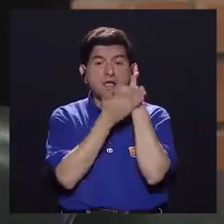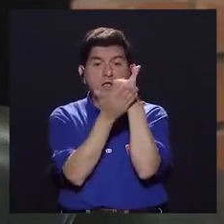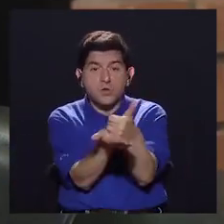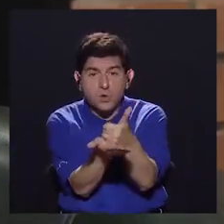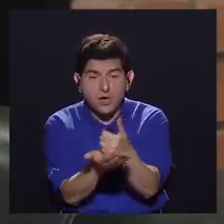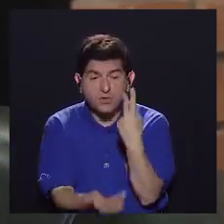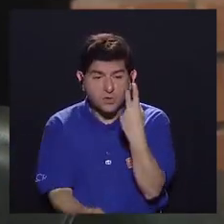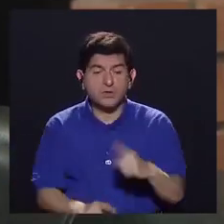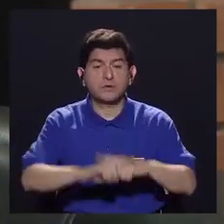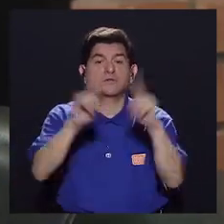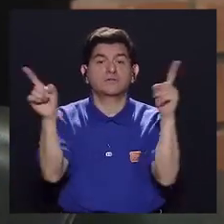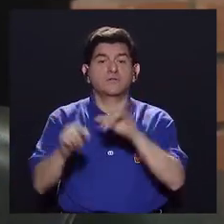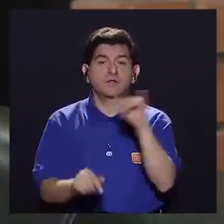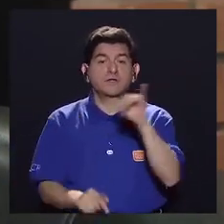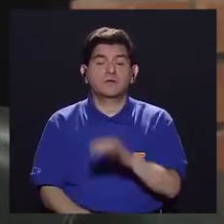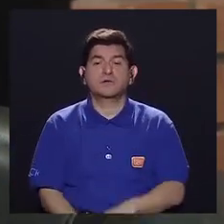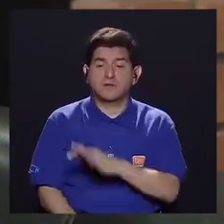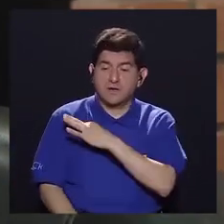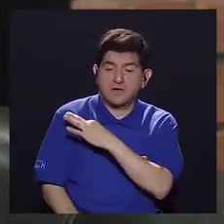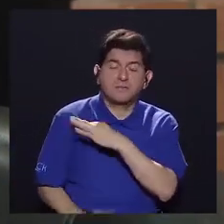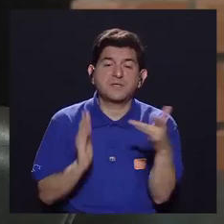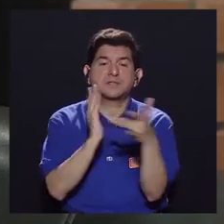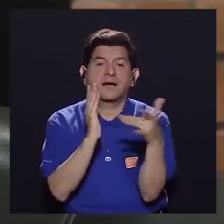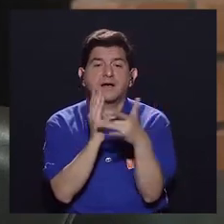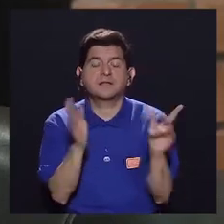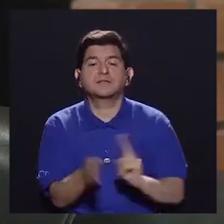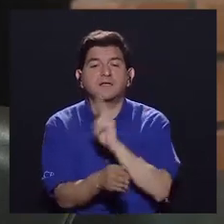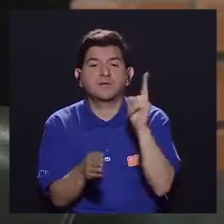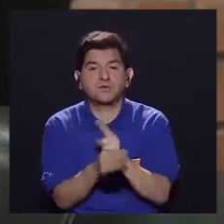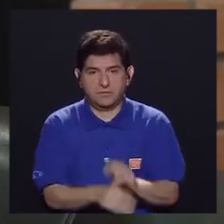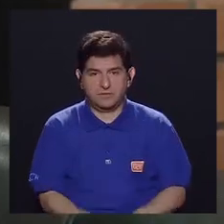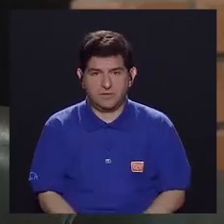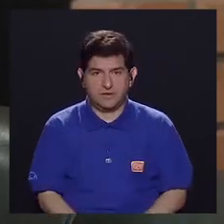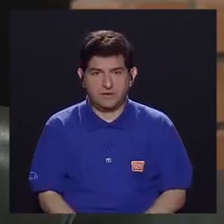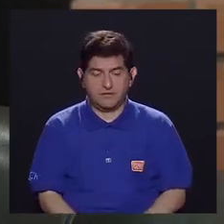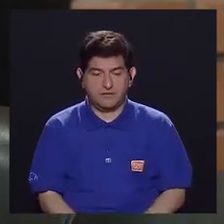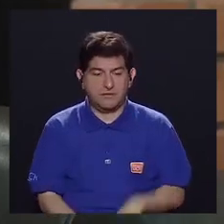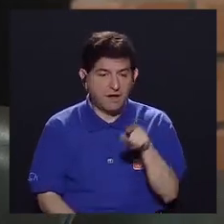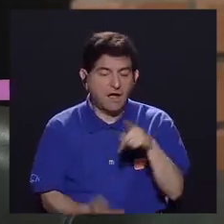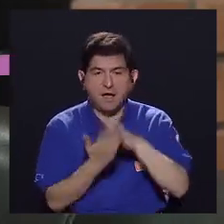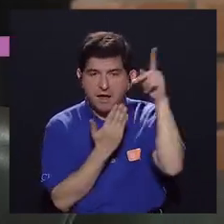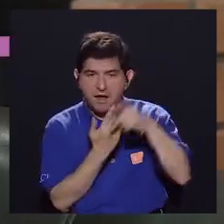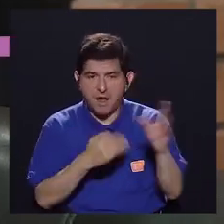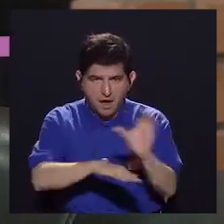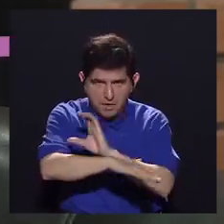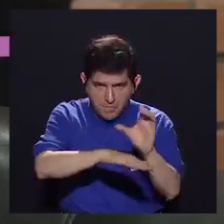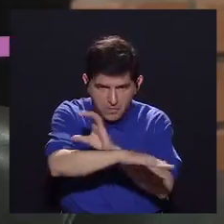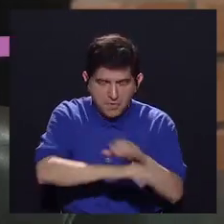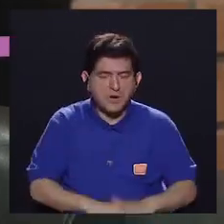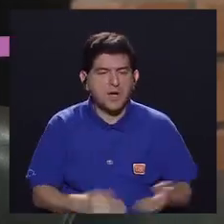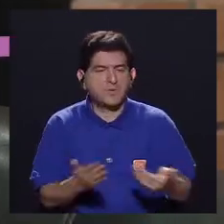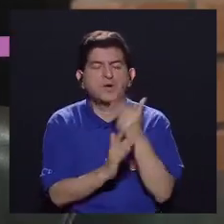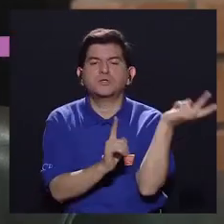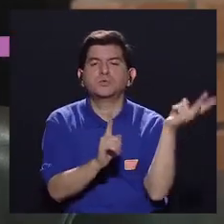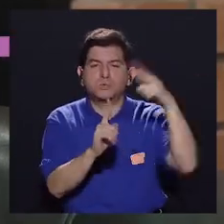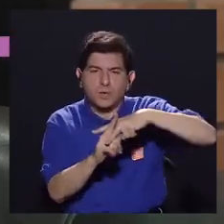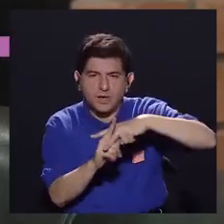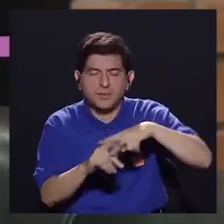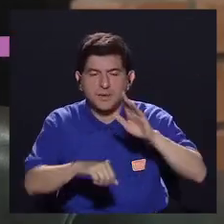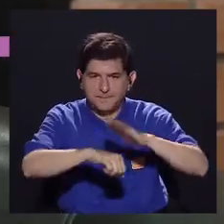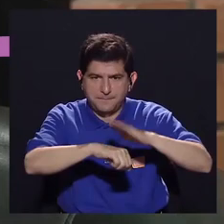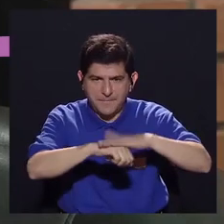a las niñas. Esto ayuda a verla distinto. También nos invita a usar la tecnología, recurrir a pues, softwares, a